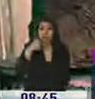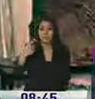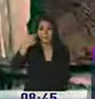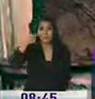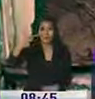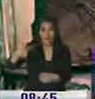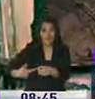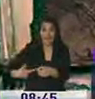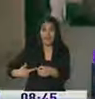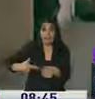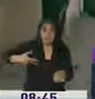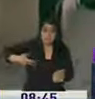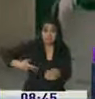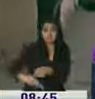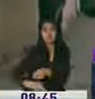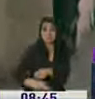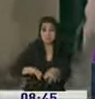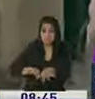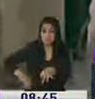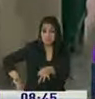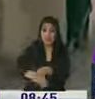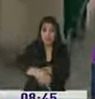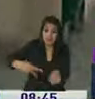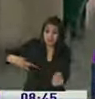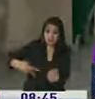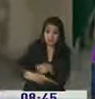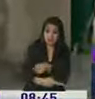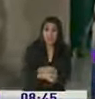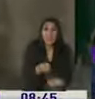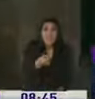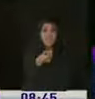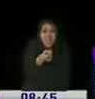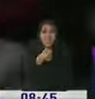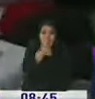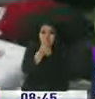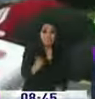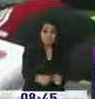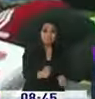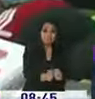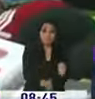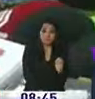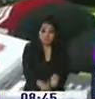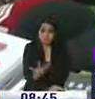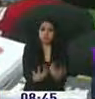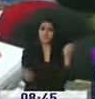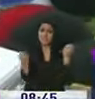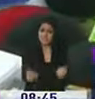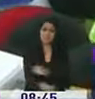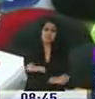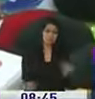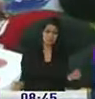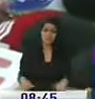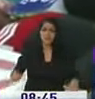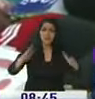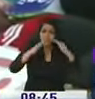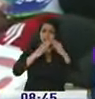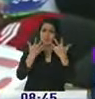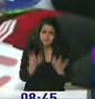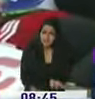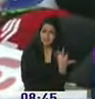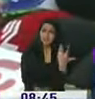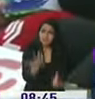corta la manguera, la altura de la válvula y enciende el mismo con intenciones de incinerar